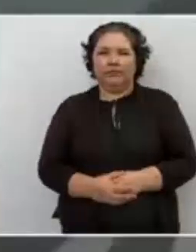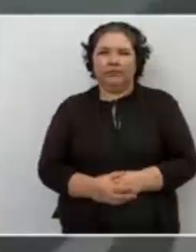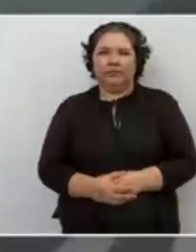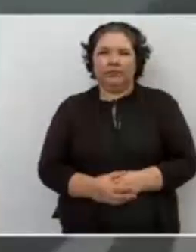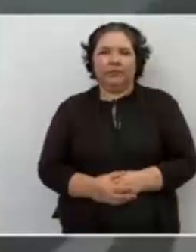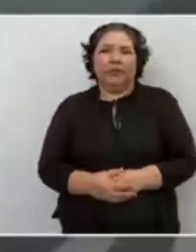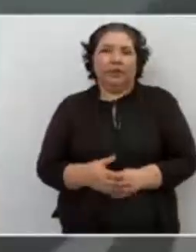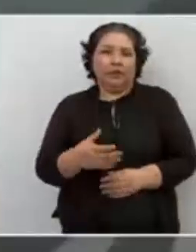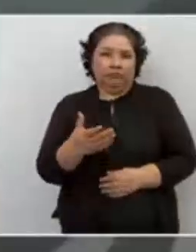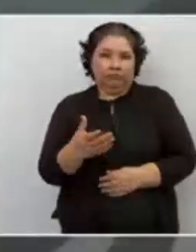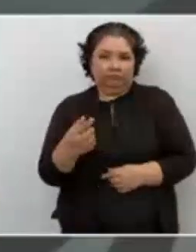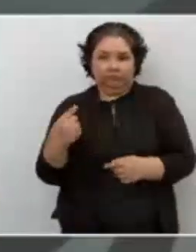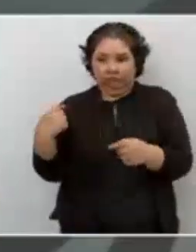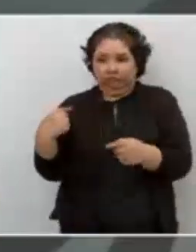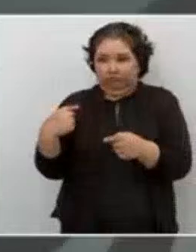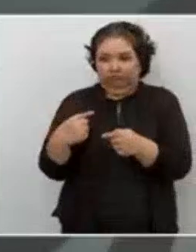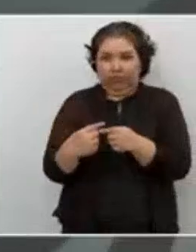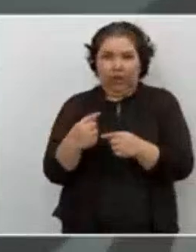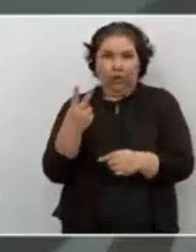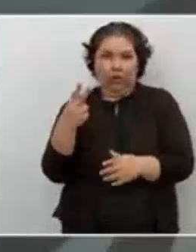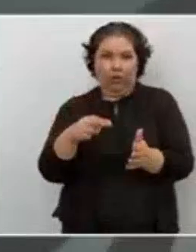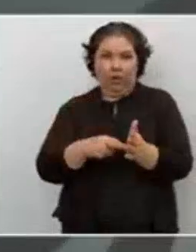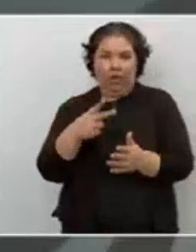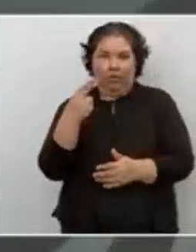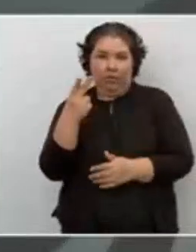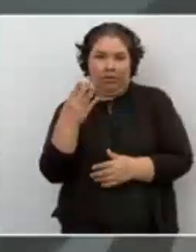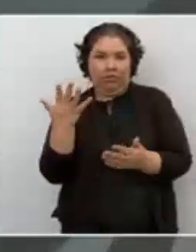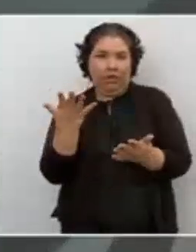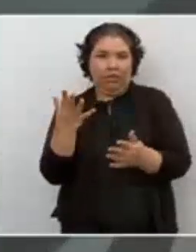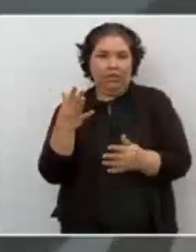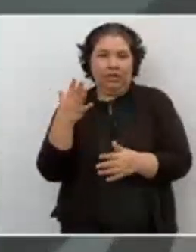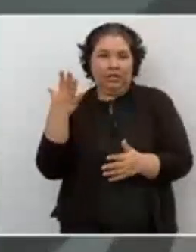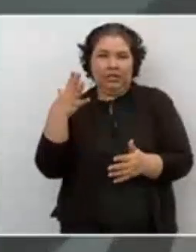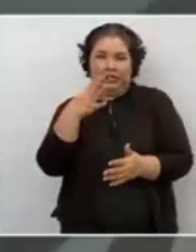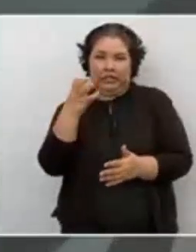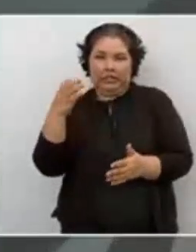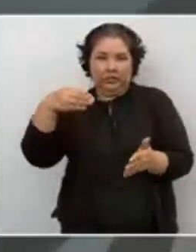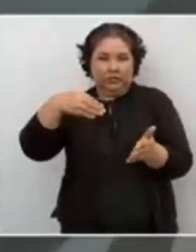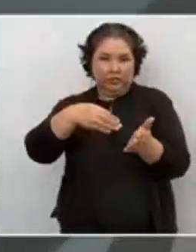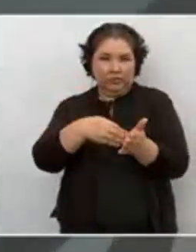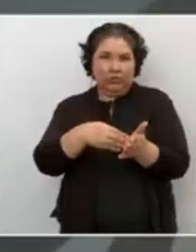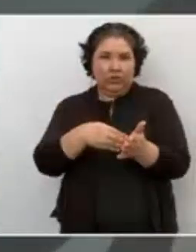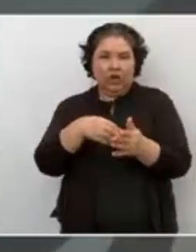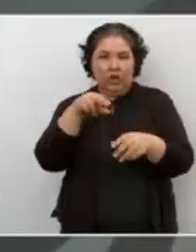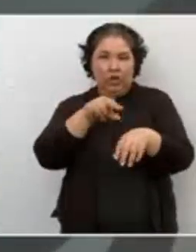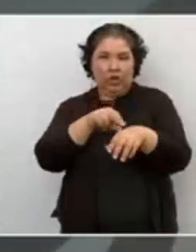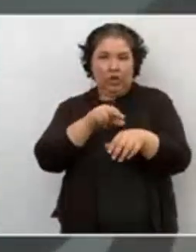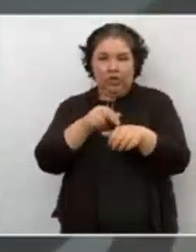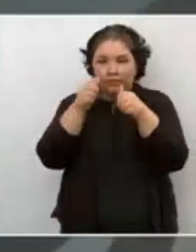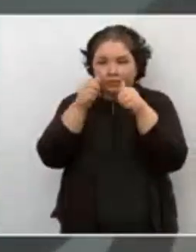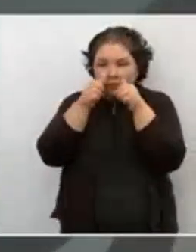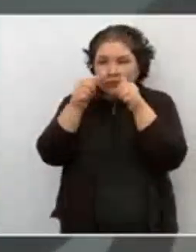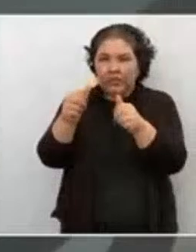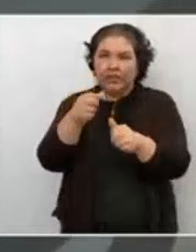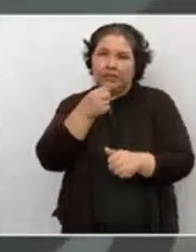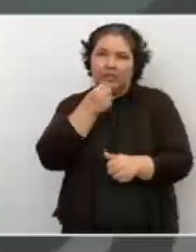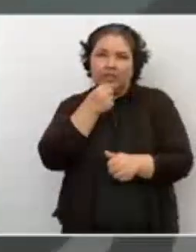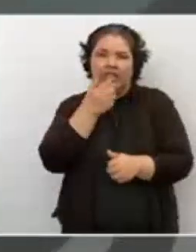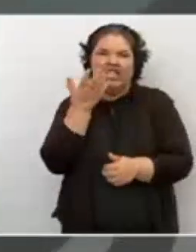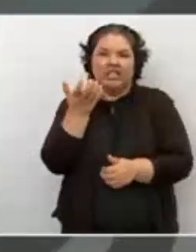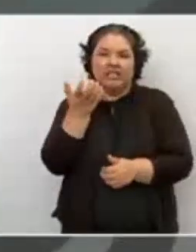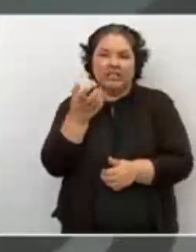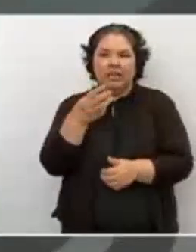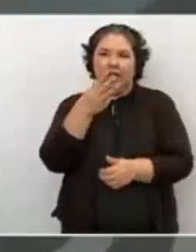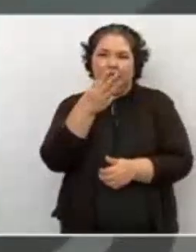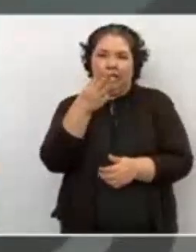Solo en lo que va del 2025 hemos brindado más de 500,000 consultas médicas. Eso equivale a más de